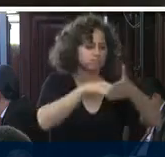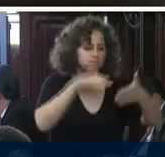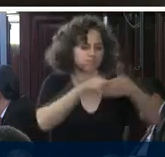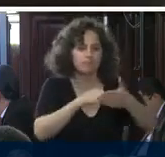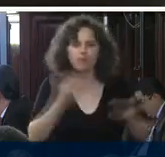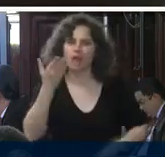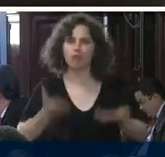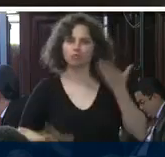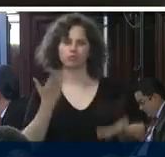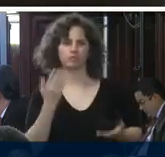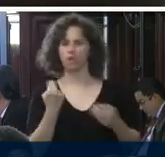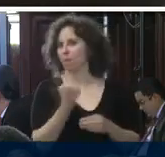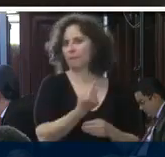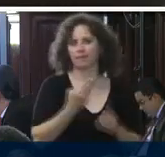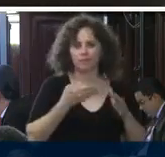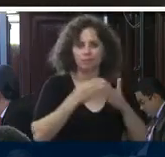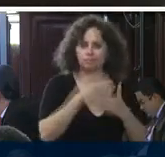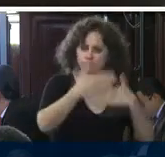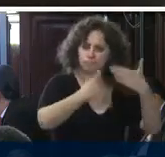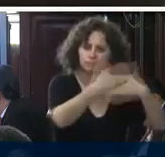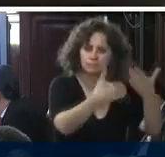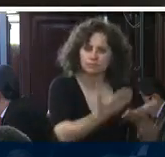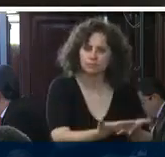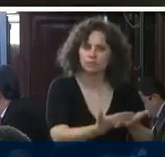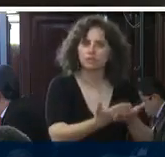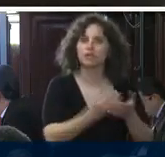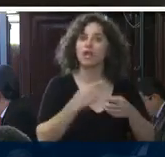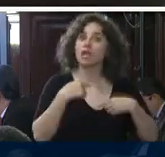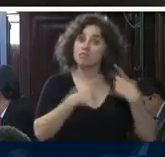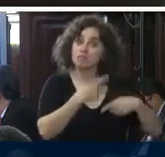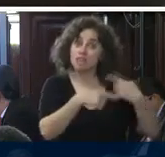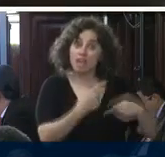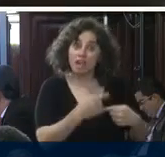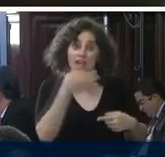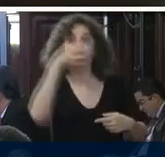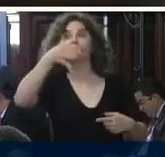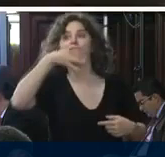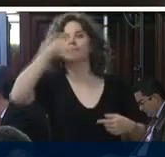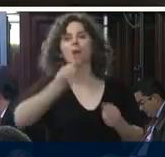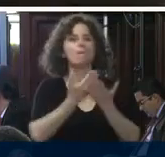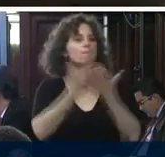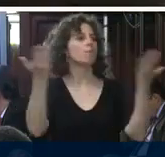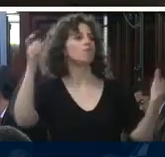justicia. Sigue haciendo declaraciones públicas,